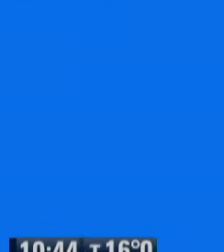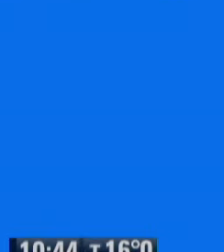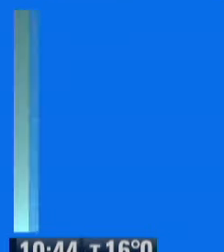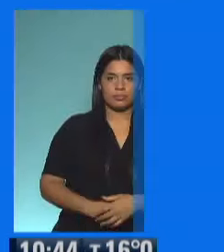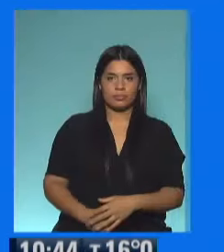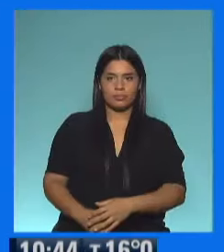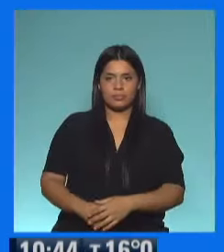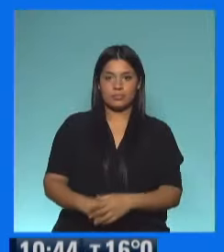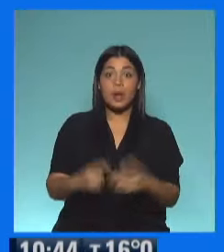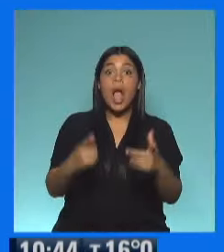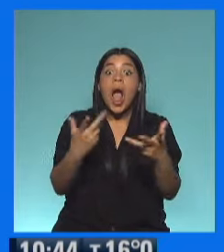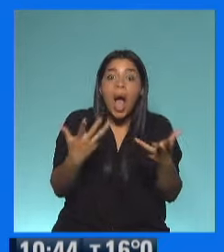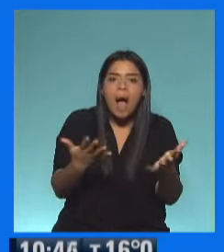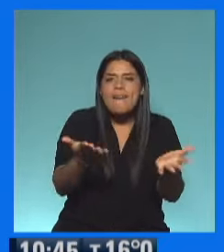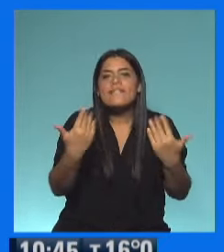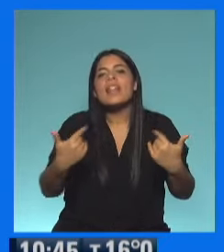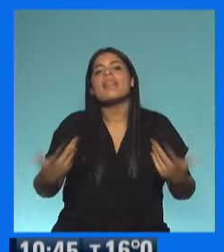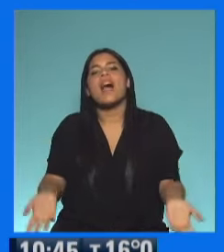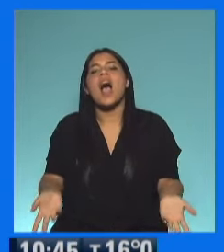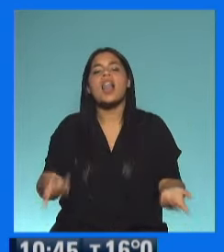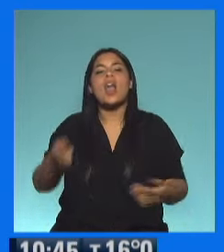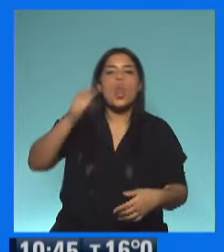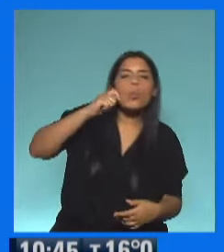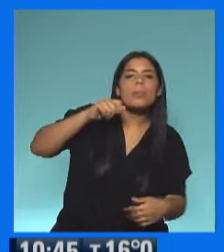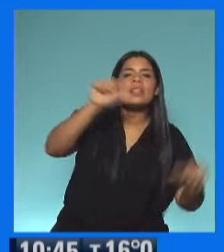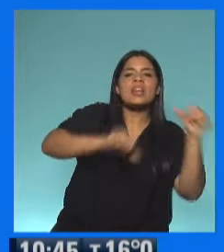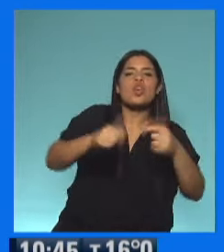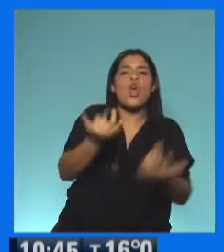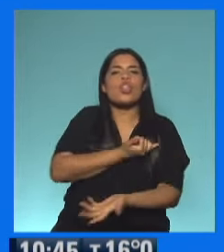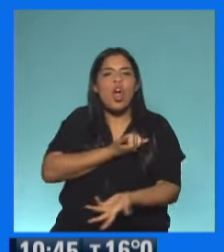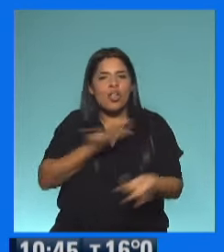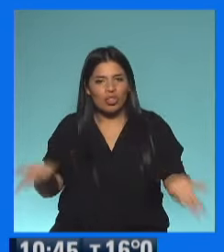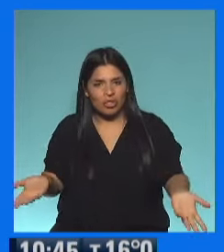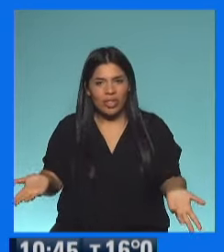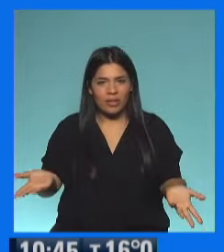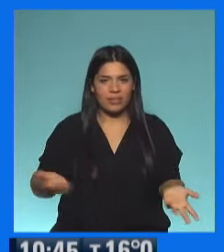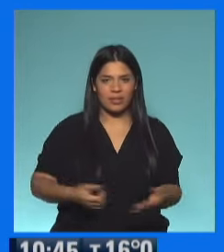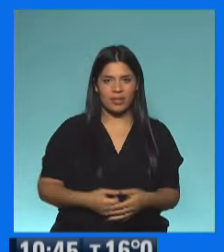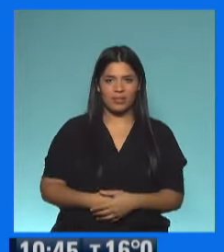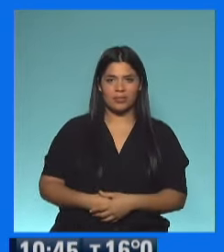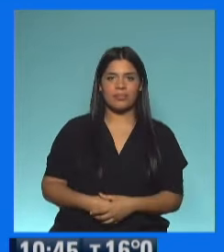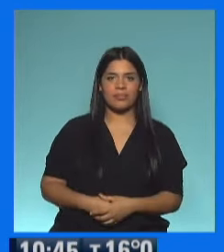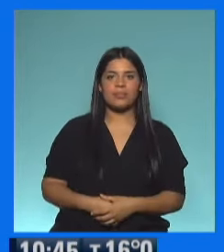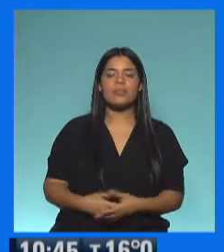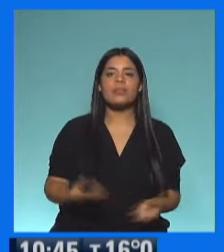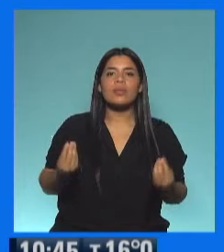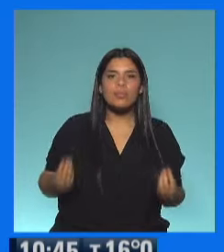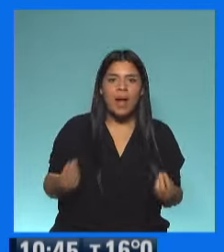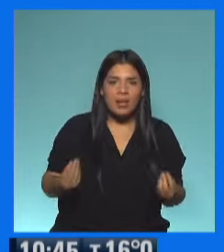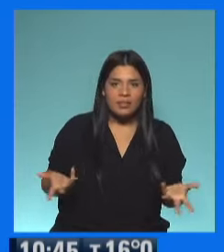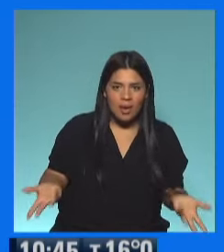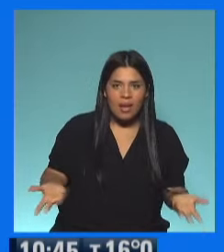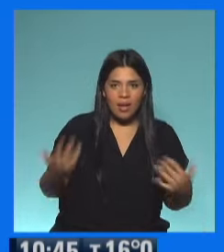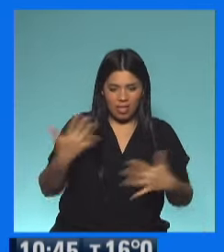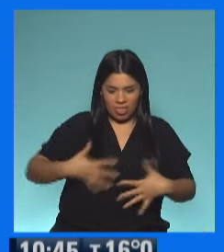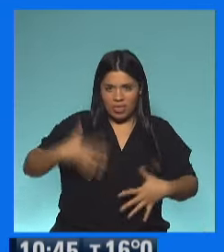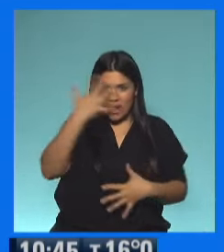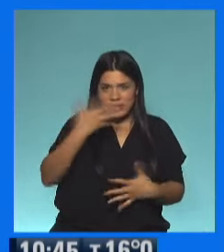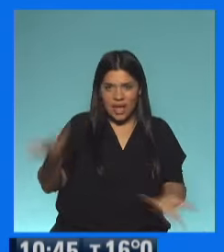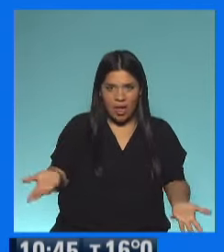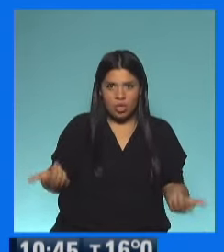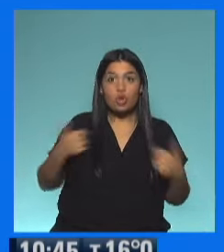bueno. ¡Liberen a Jorge y a Lupita! ¿Dónde están? Es verdad. Dice, yo la quiero. A Jorge y a Lupita disfrazados. ¿Ah, sí? Dice,